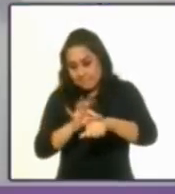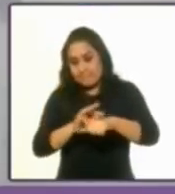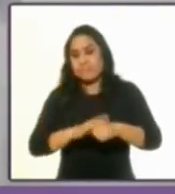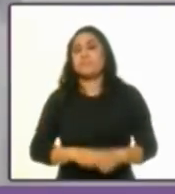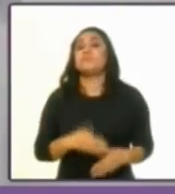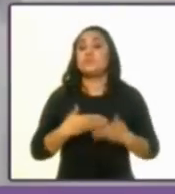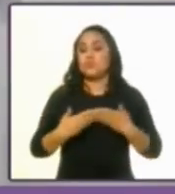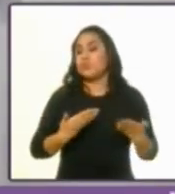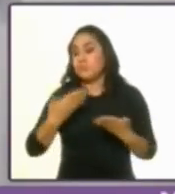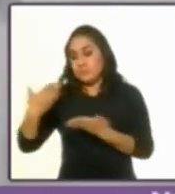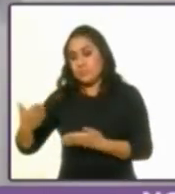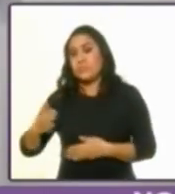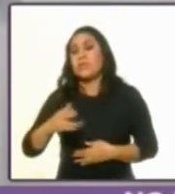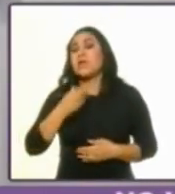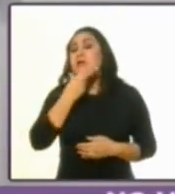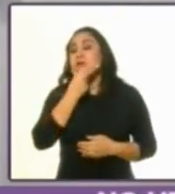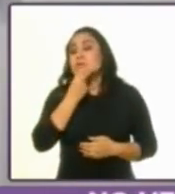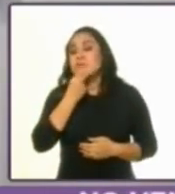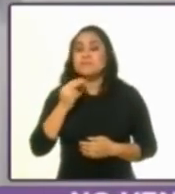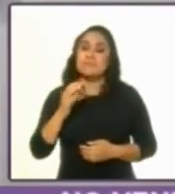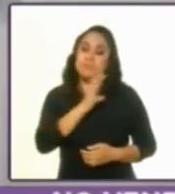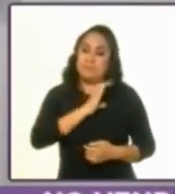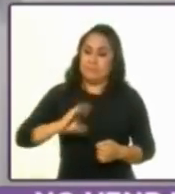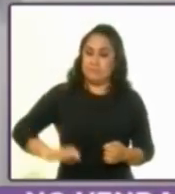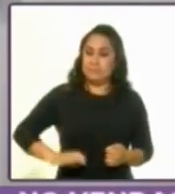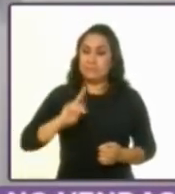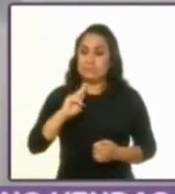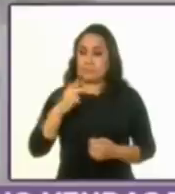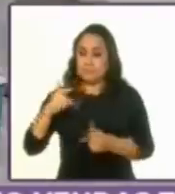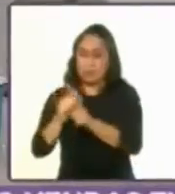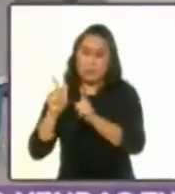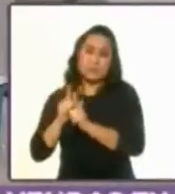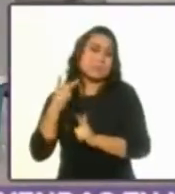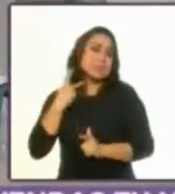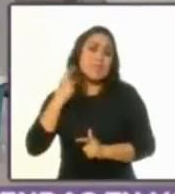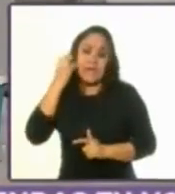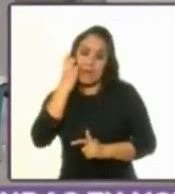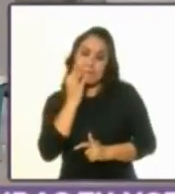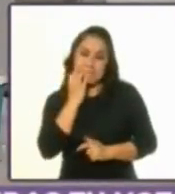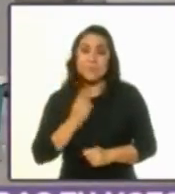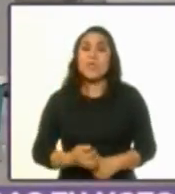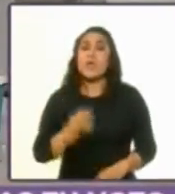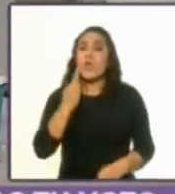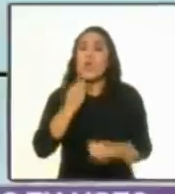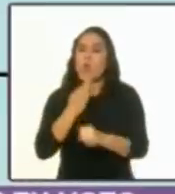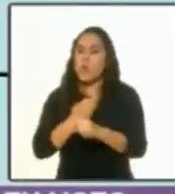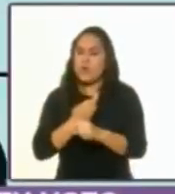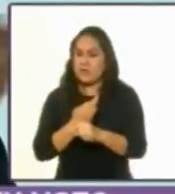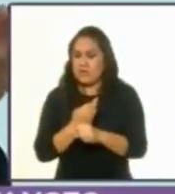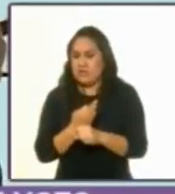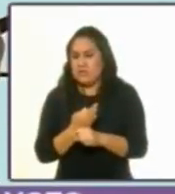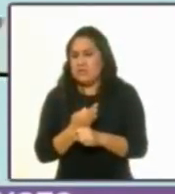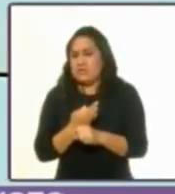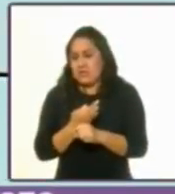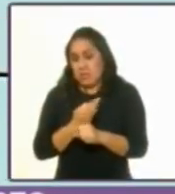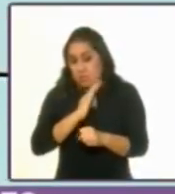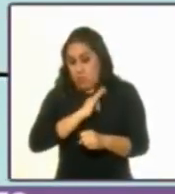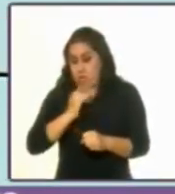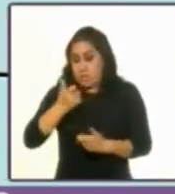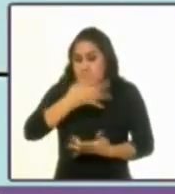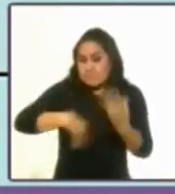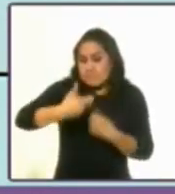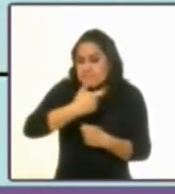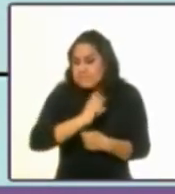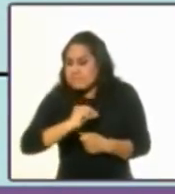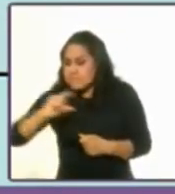palabra el candidato marco rascón del partido humanista adelante el gran detonador del desarrollo económico y de la